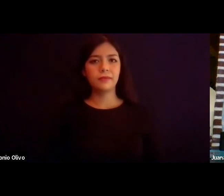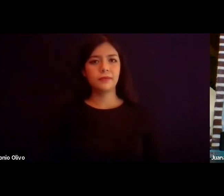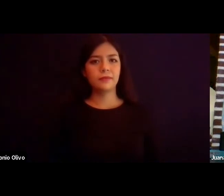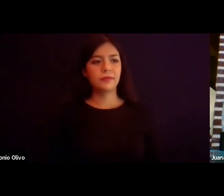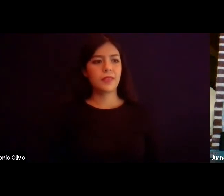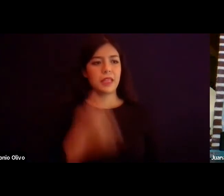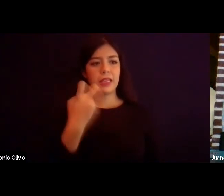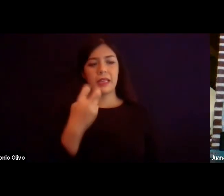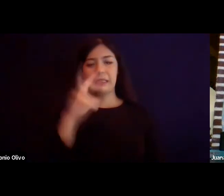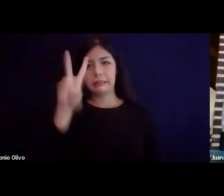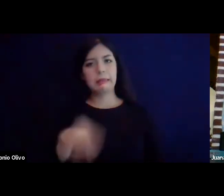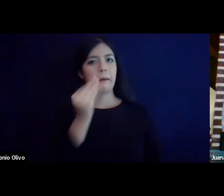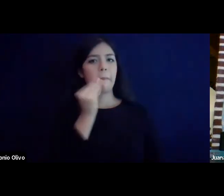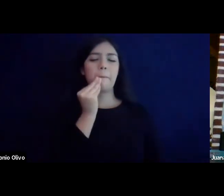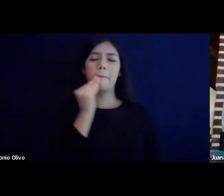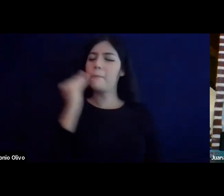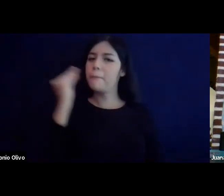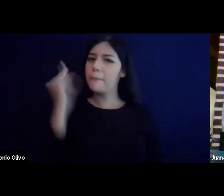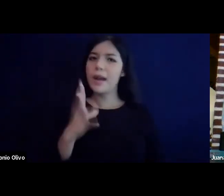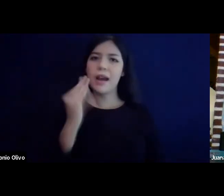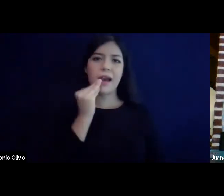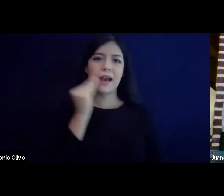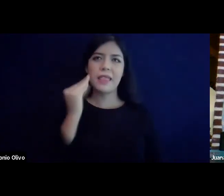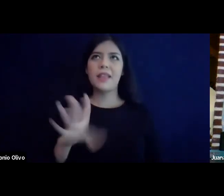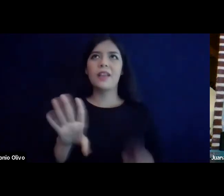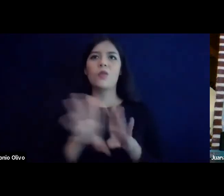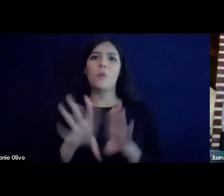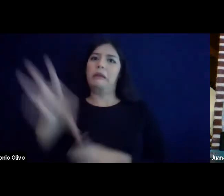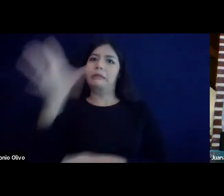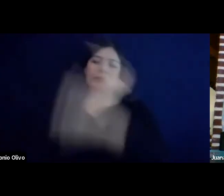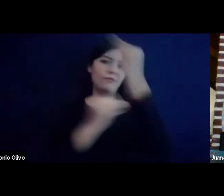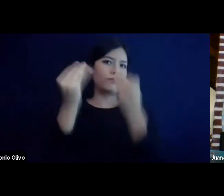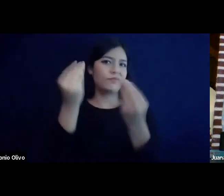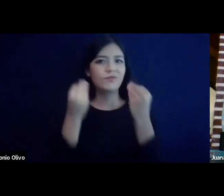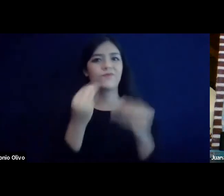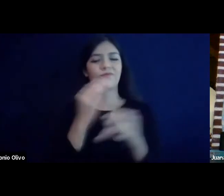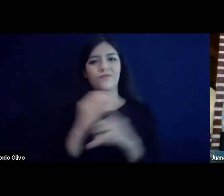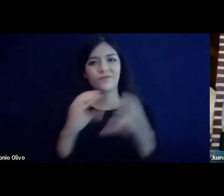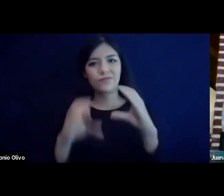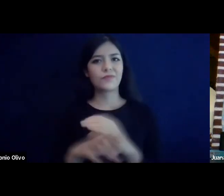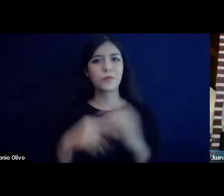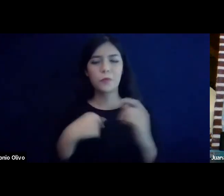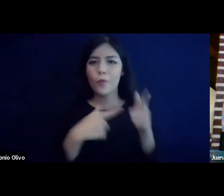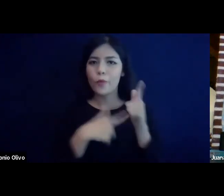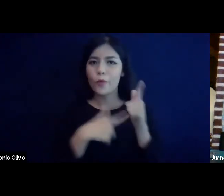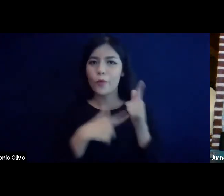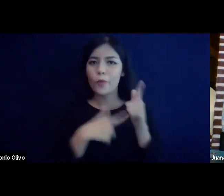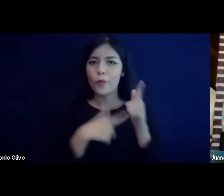muy padre esta experiencia, muy enriquecedora, y me siento que también estoy aportando